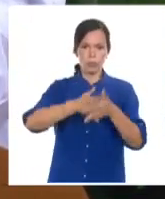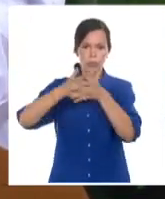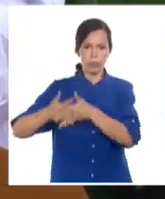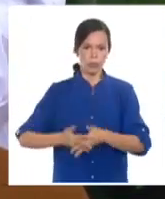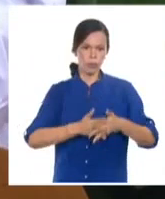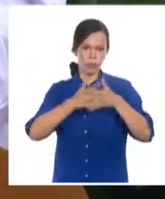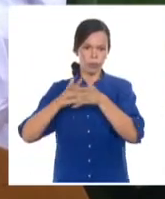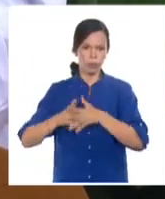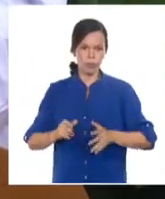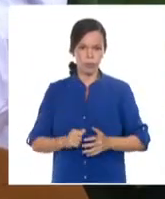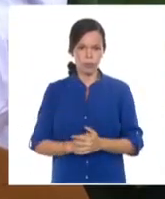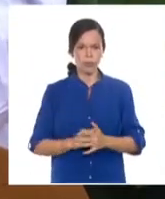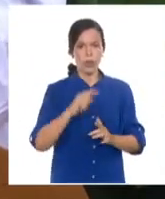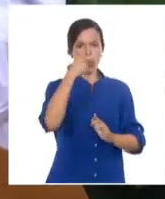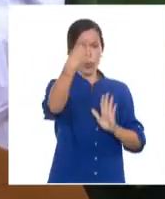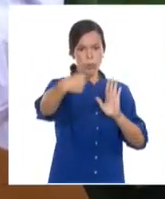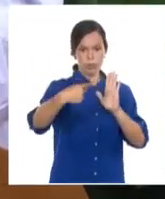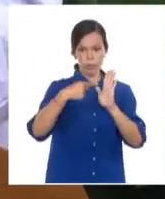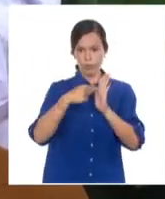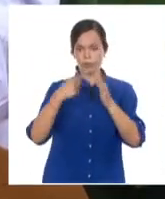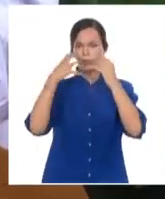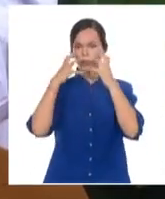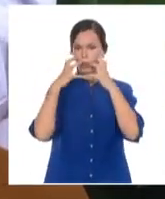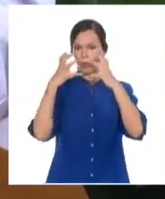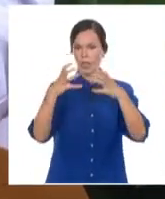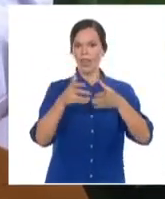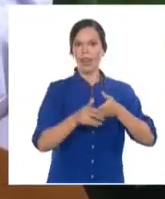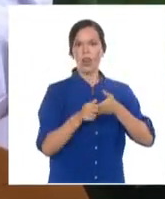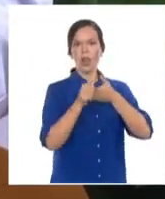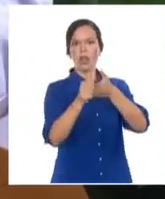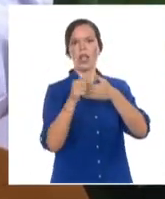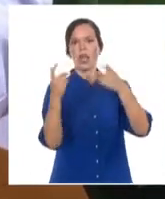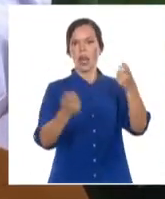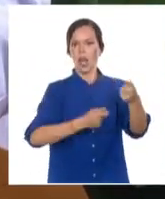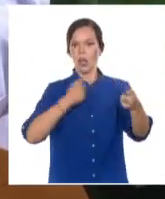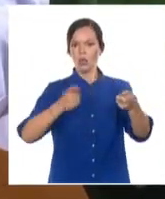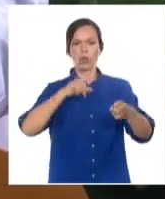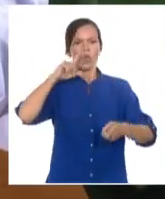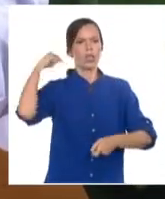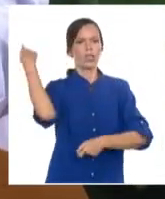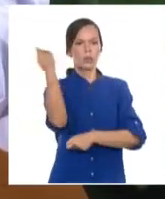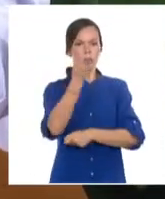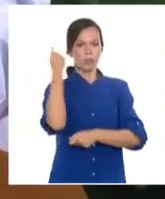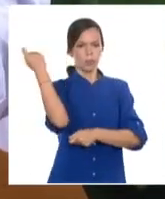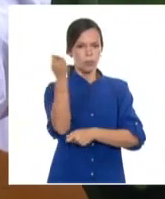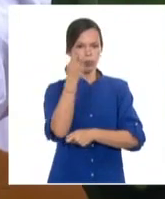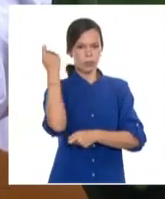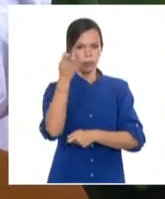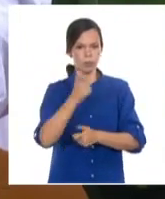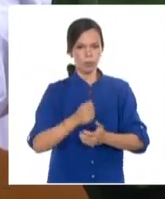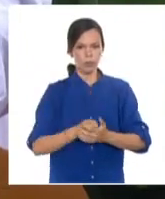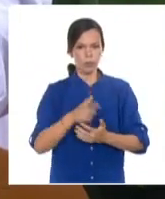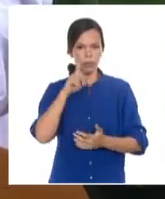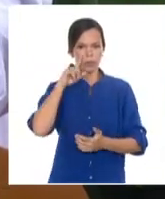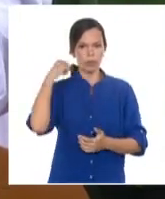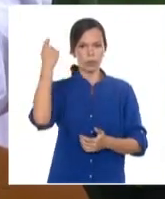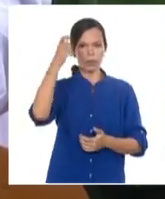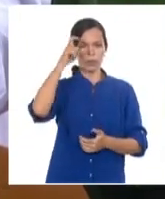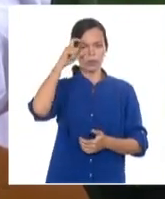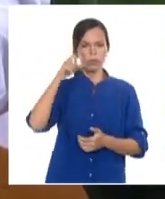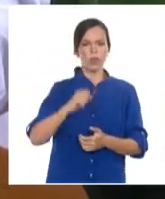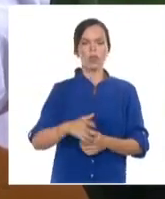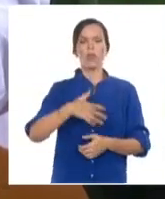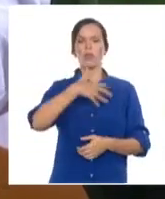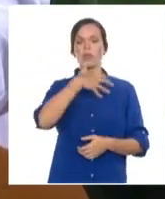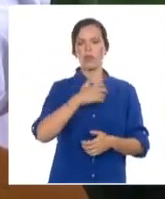uno de los grandes méritos de los líderes de esta gesta como Céspedes y Fidel resultó la actitud de supeditar los intereses